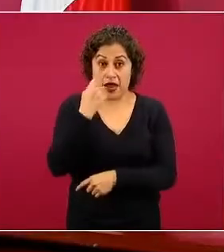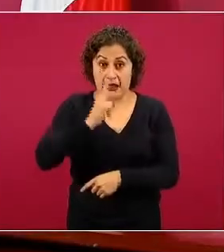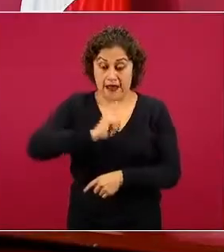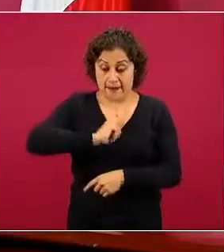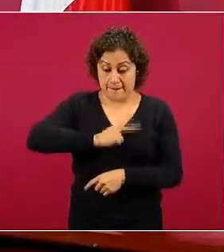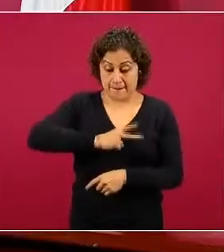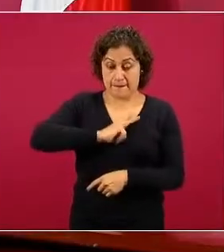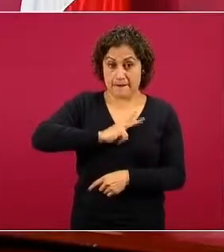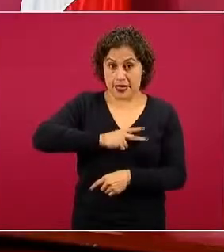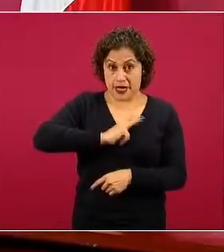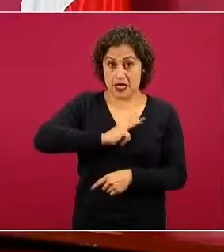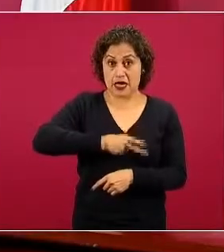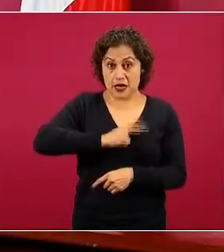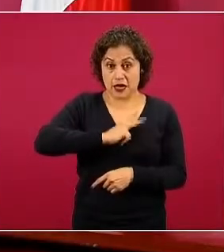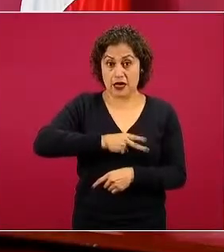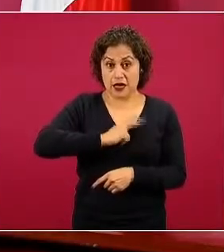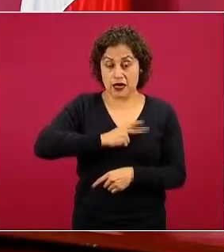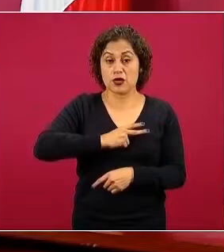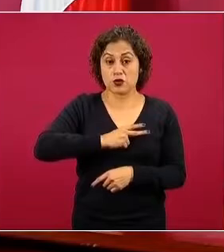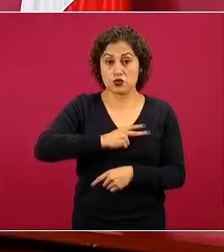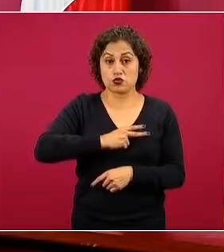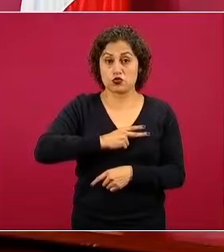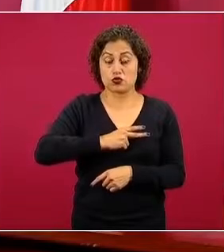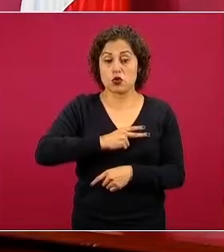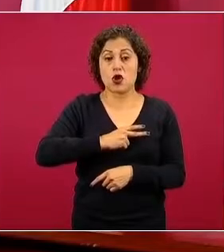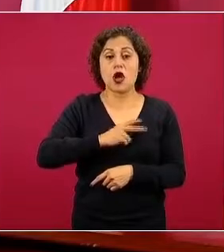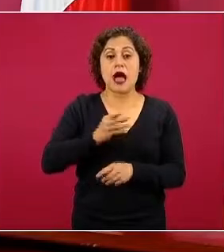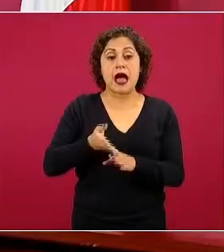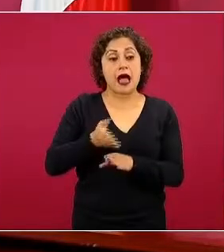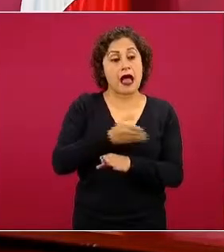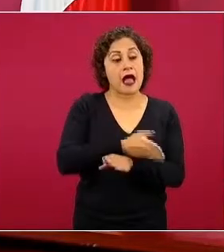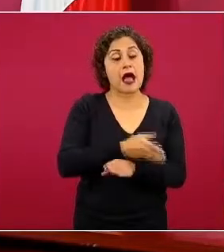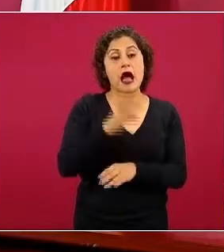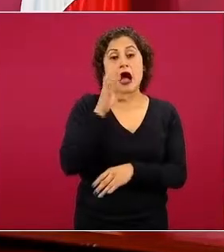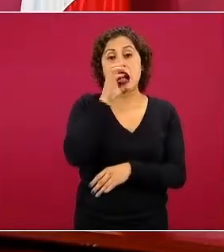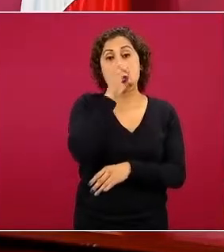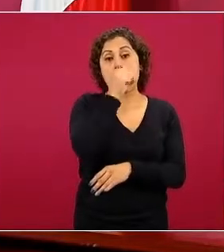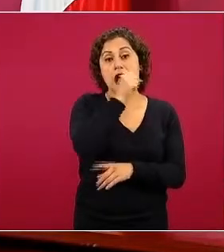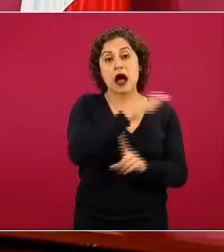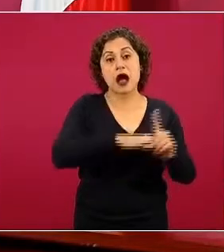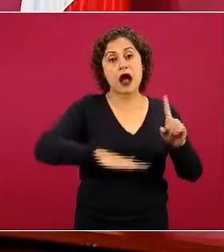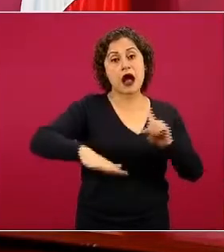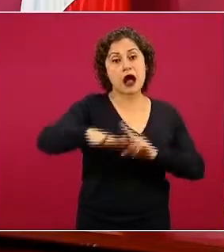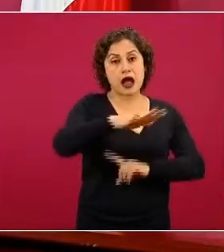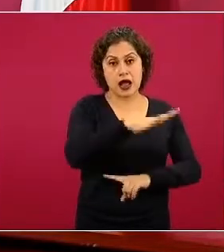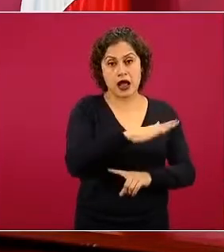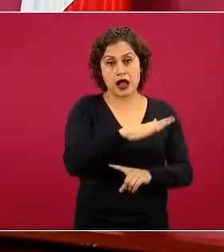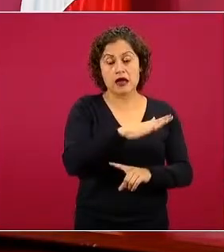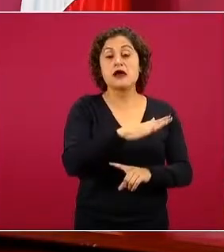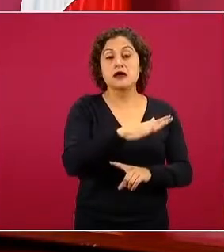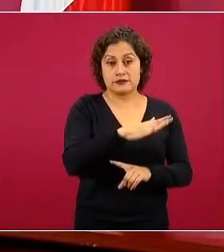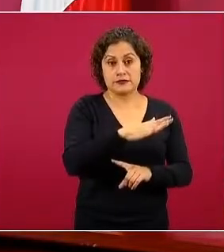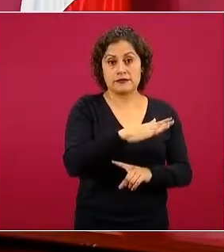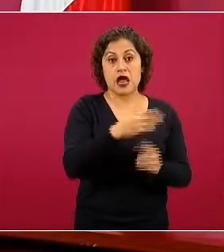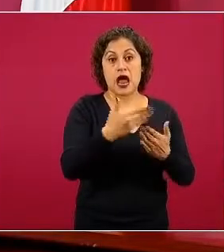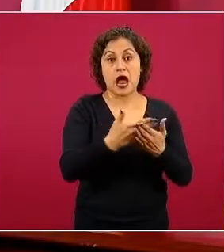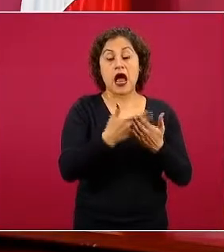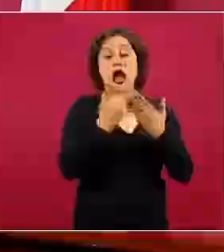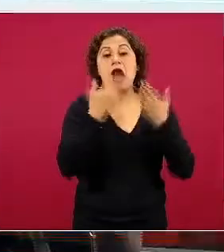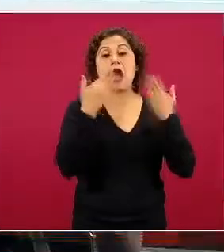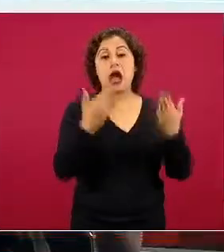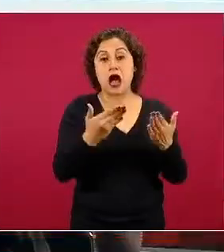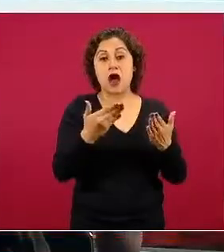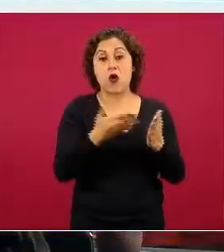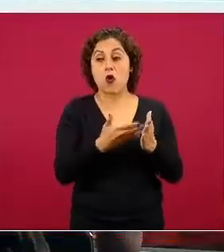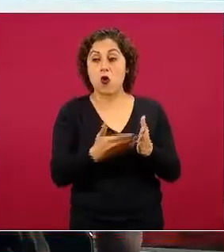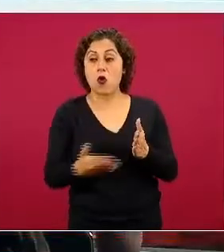temporada de verano, que es esta curva, se le agrega los cientos